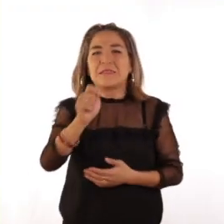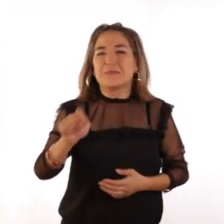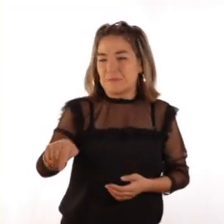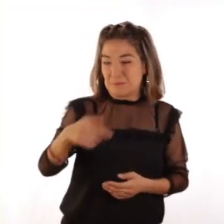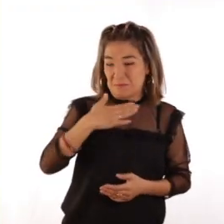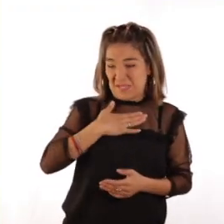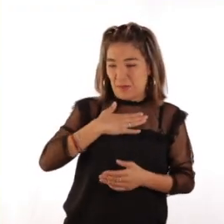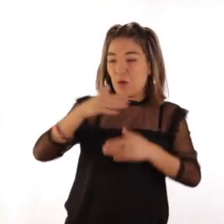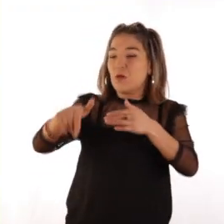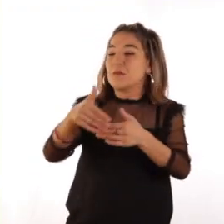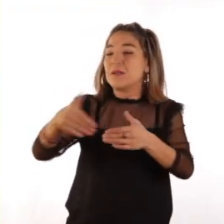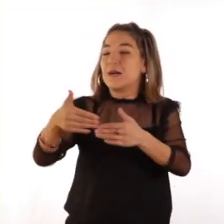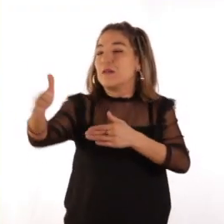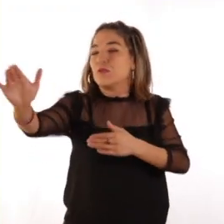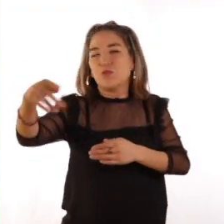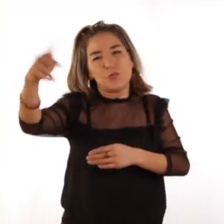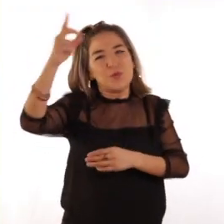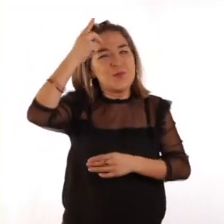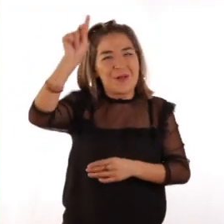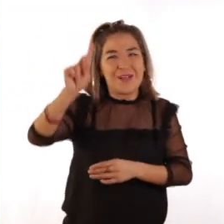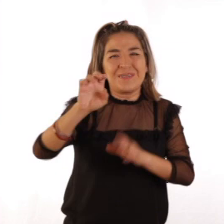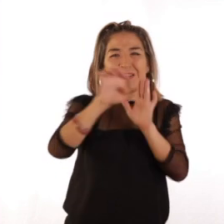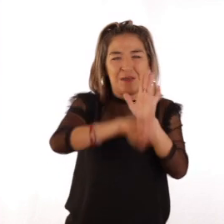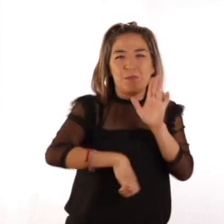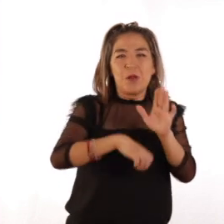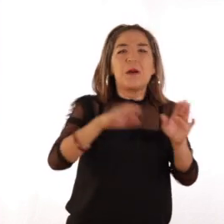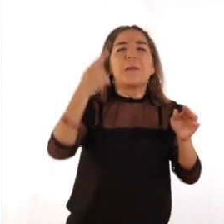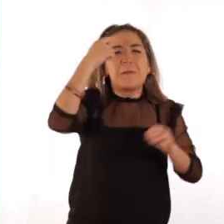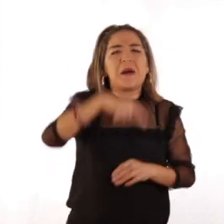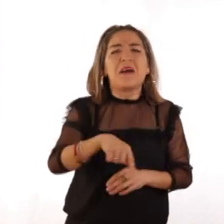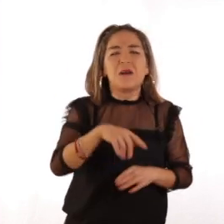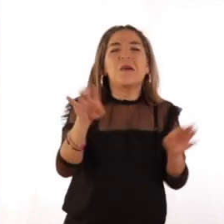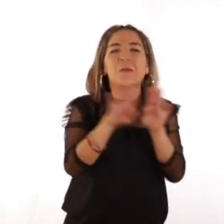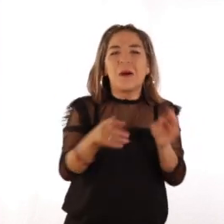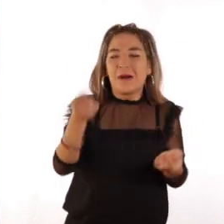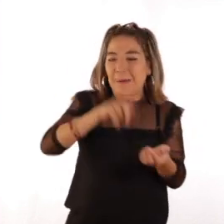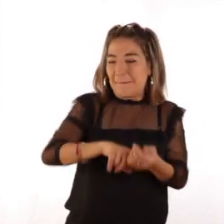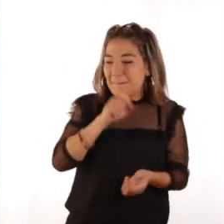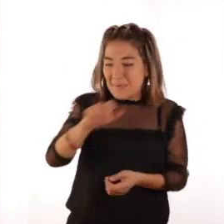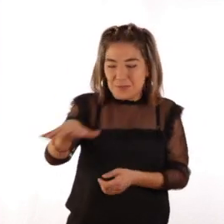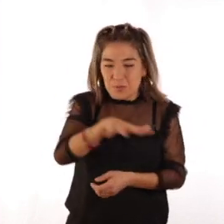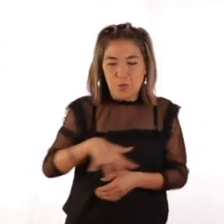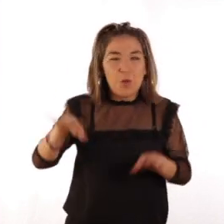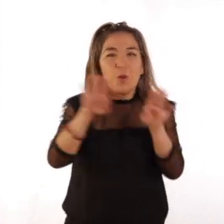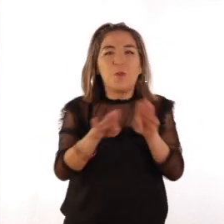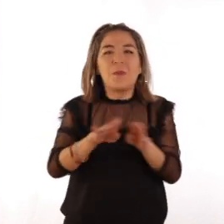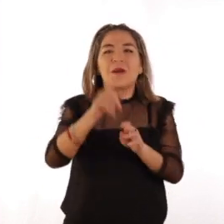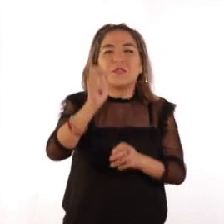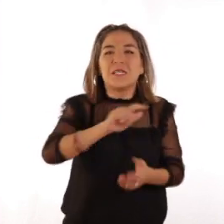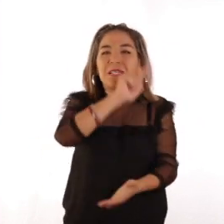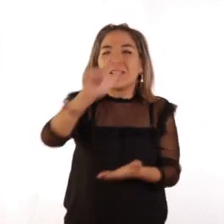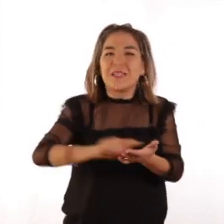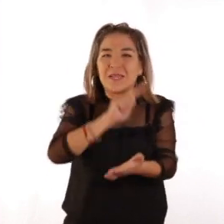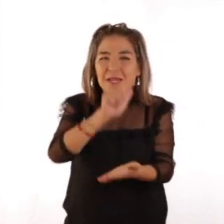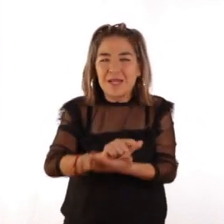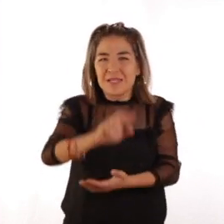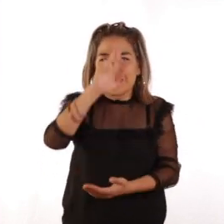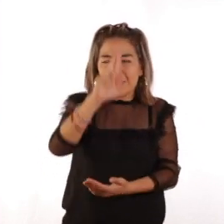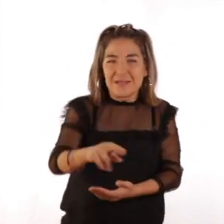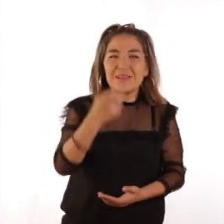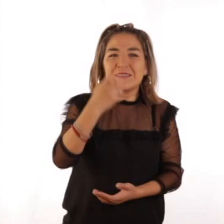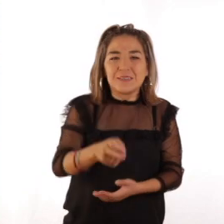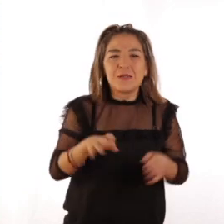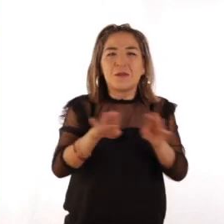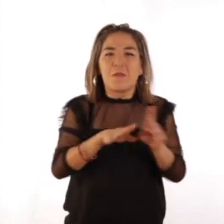algo que diga, lo mío va de aquí hasta acá. ¿Para qué? Para que, pues dentro del margen respetuoso de leyes